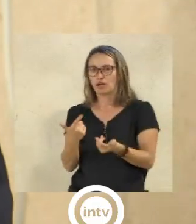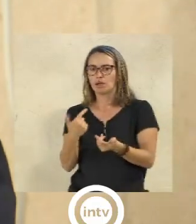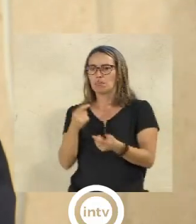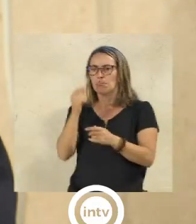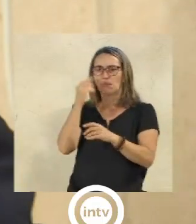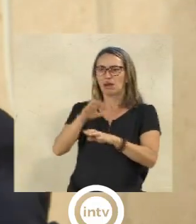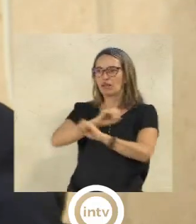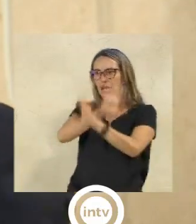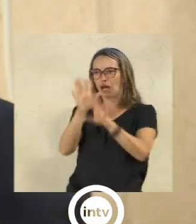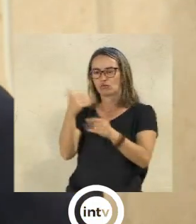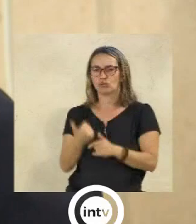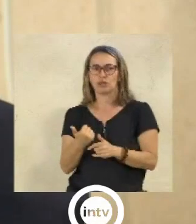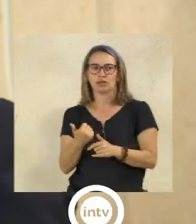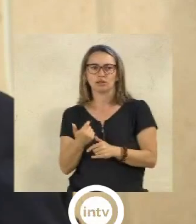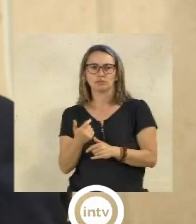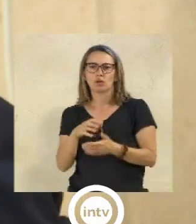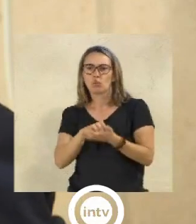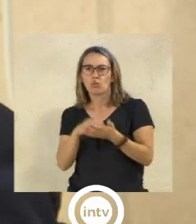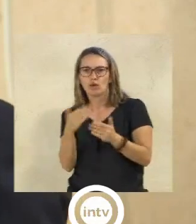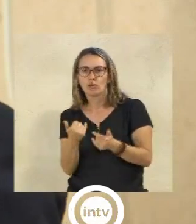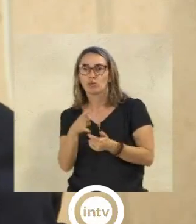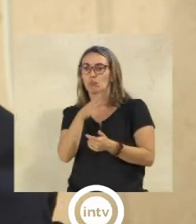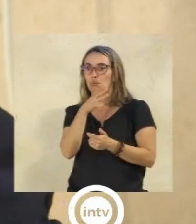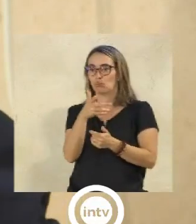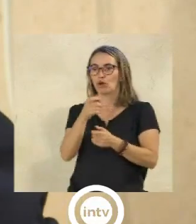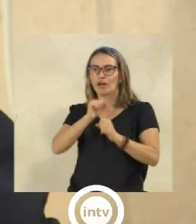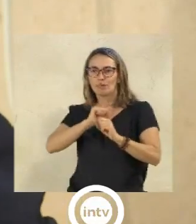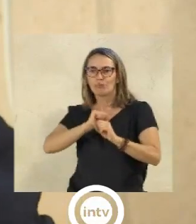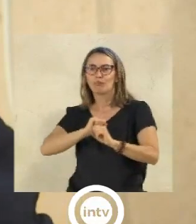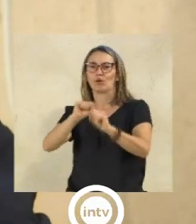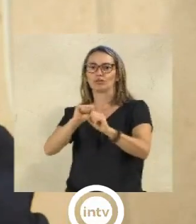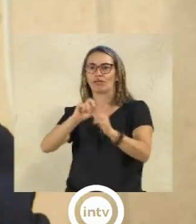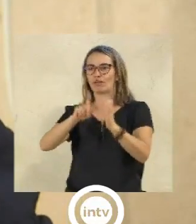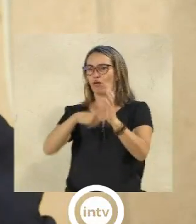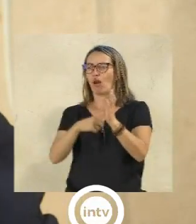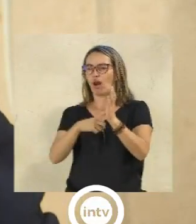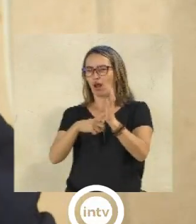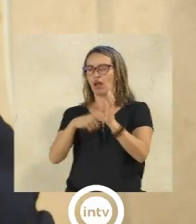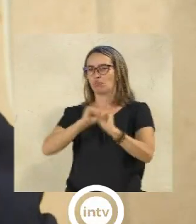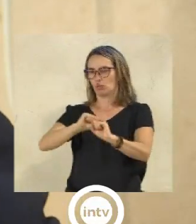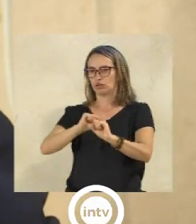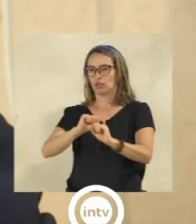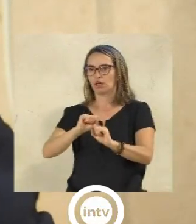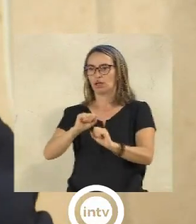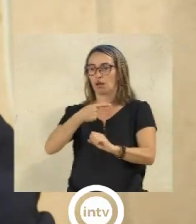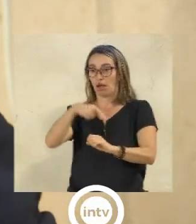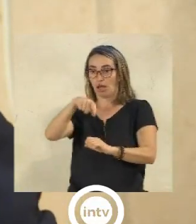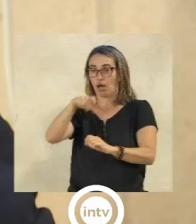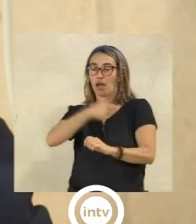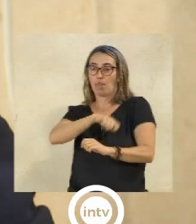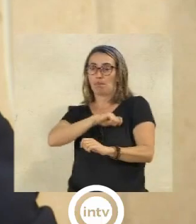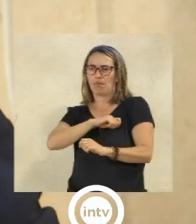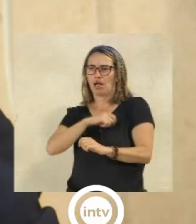la tauromaquia no está en cuestión porque goza de protección legal en nuestro país desde hace ya décadas